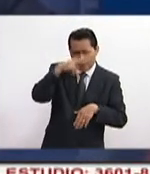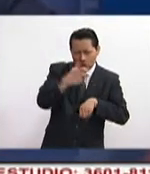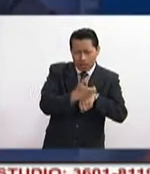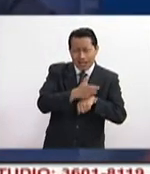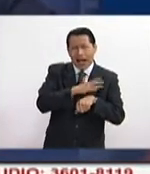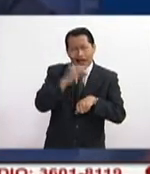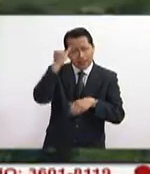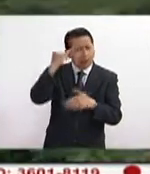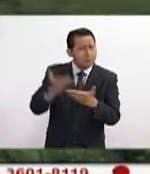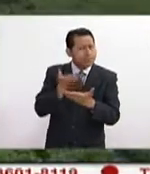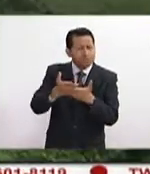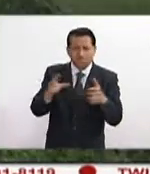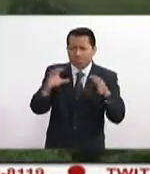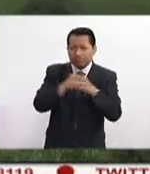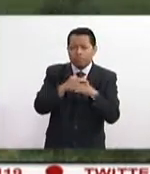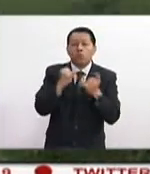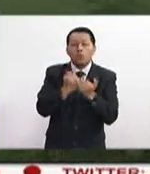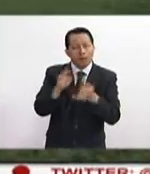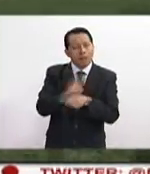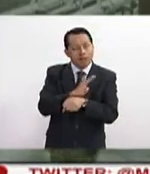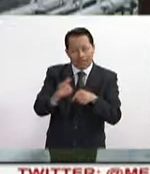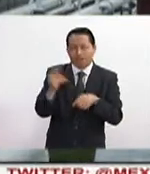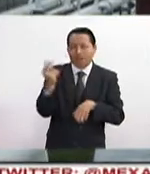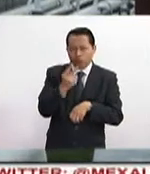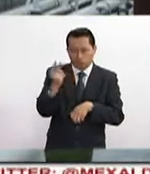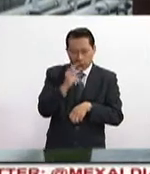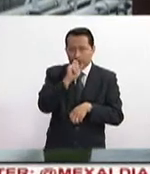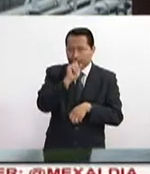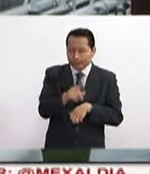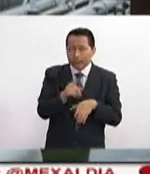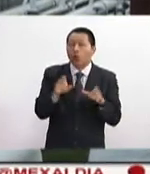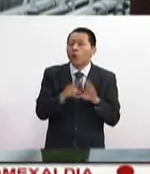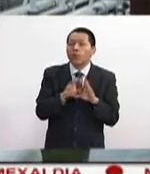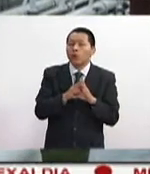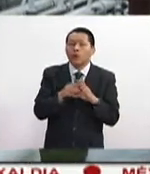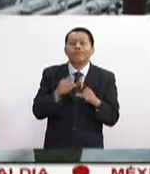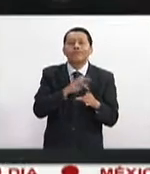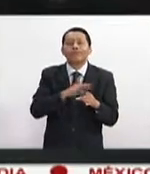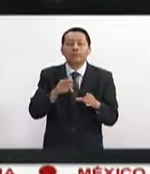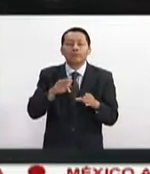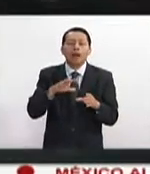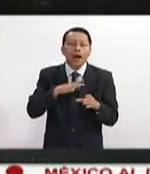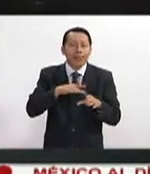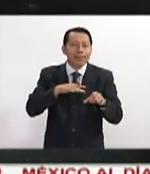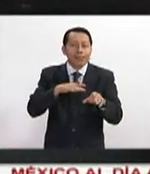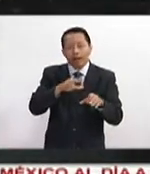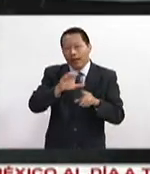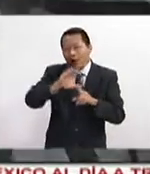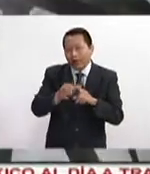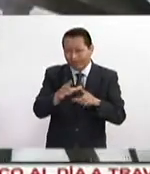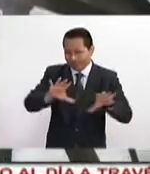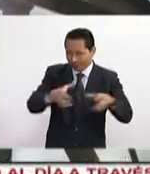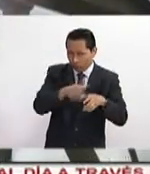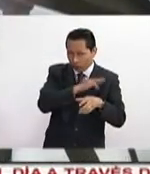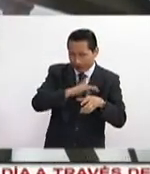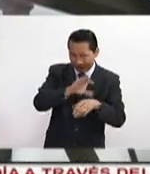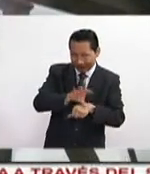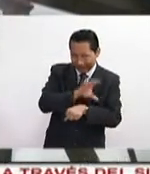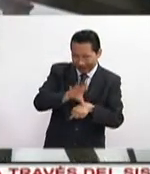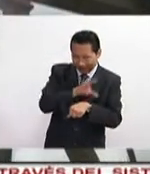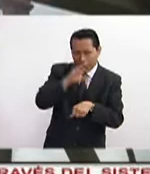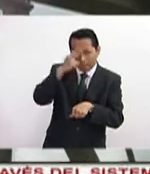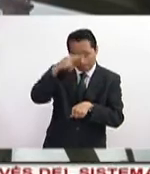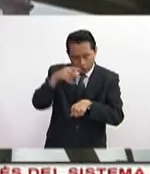iniciativas y acciones de mutuo beneficio, entre los que destacan impulsar los trabajos del Consejo de Negocios de Energía